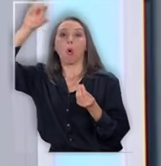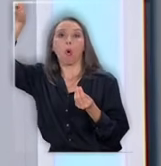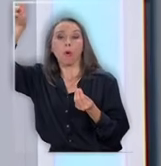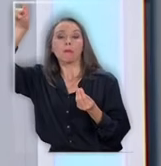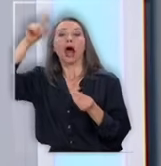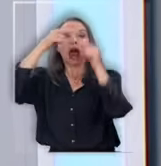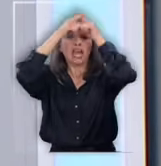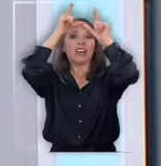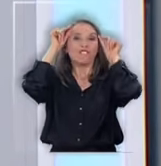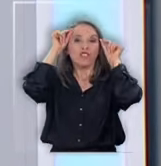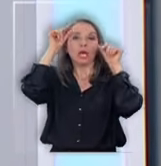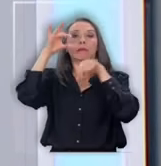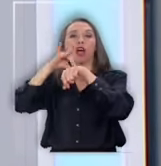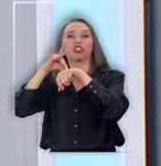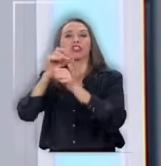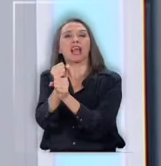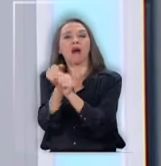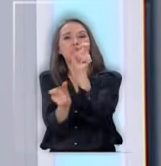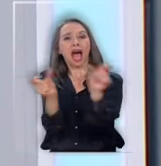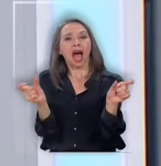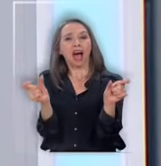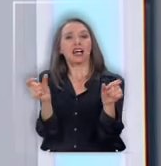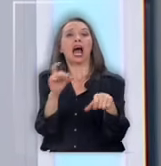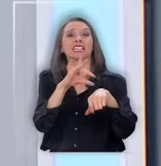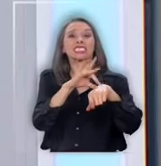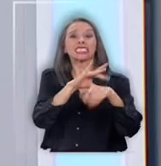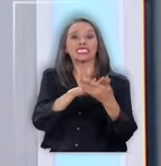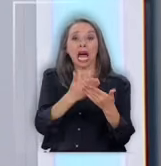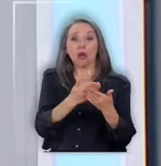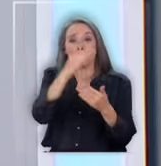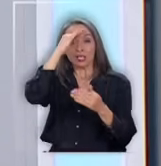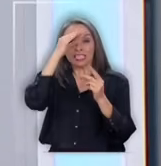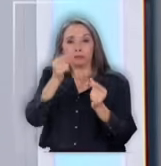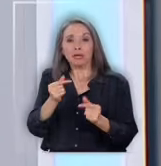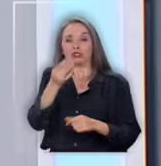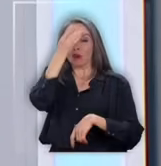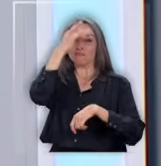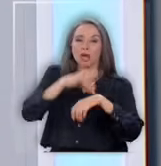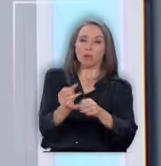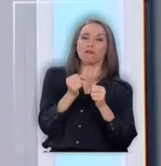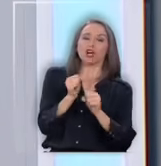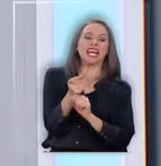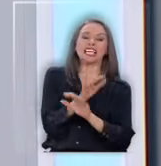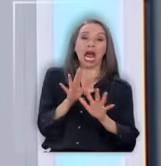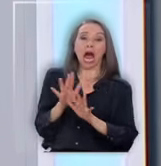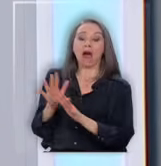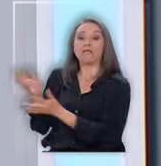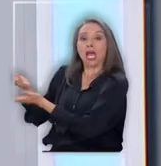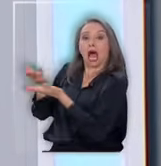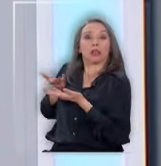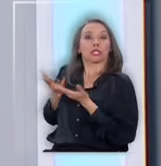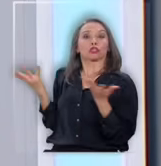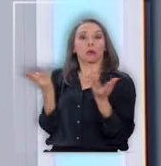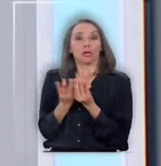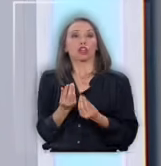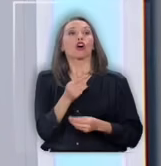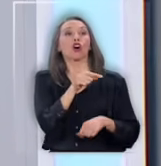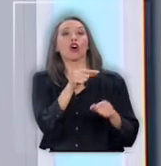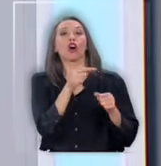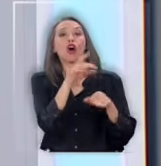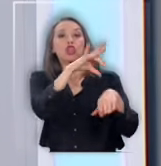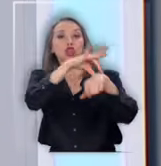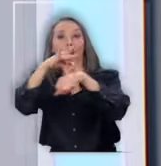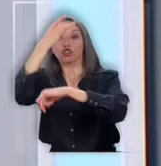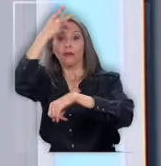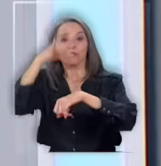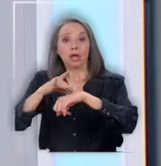de salud y es necesario para tratar a los pacientes críticos entonces hay un desgaste evidente se han enfermado médicos yo mismo tengo colegas que